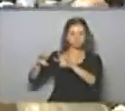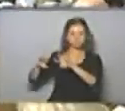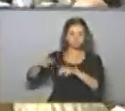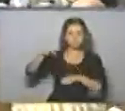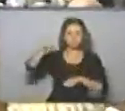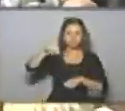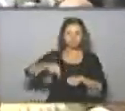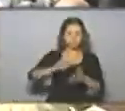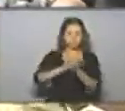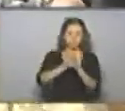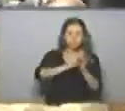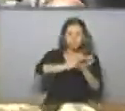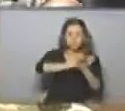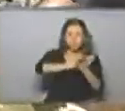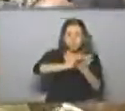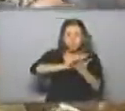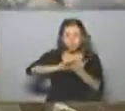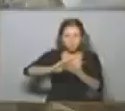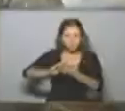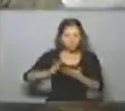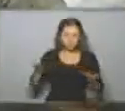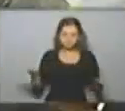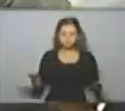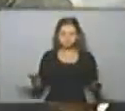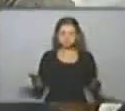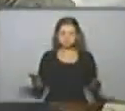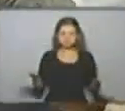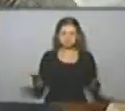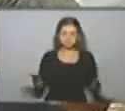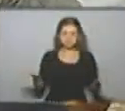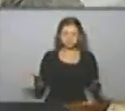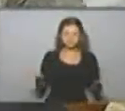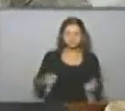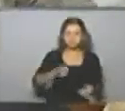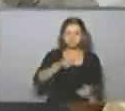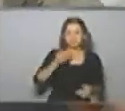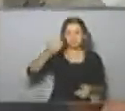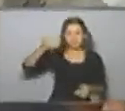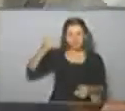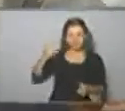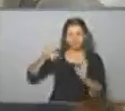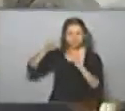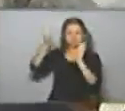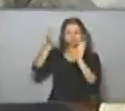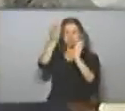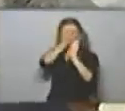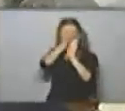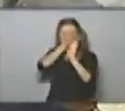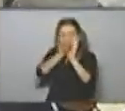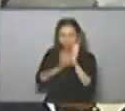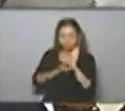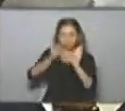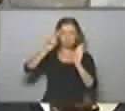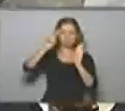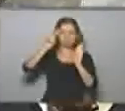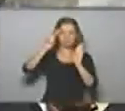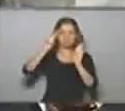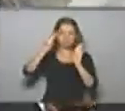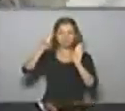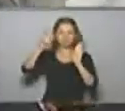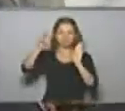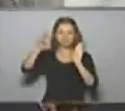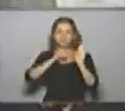porque recién con las reformas que se sucedieron después del Vaticano II, a mediados de los 60, y en los 70